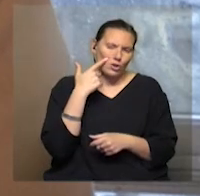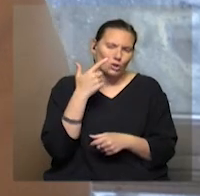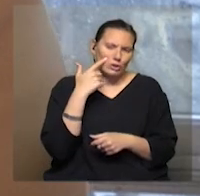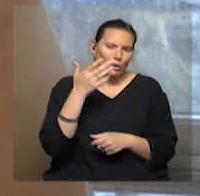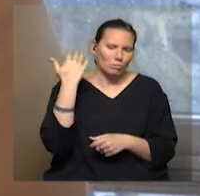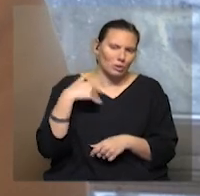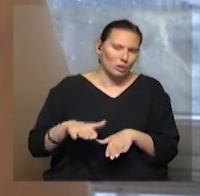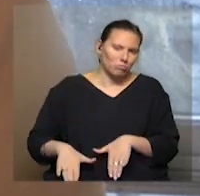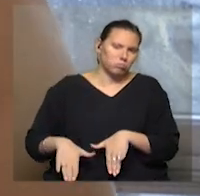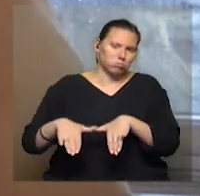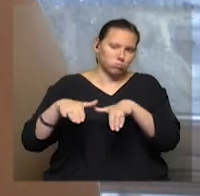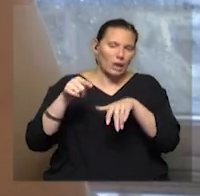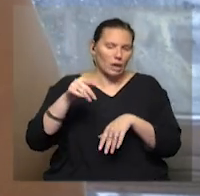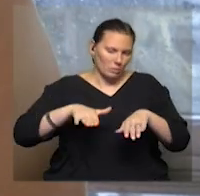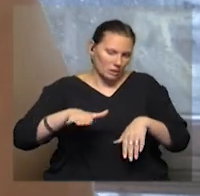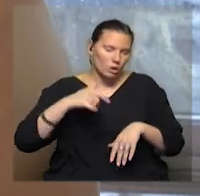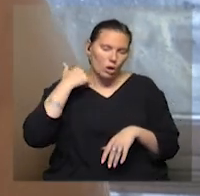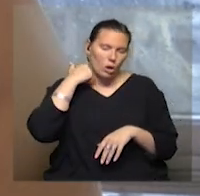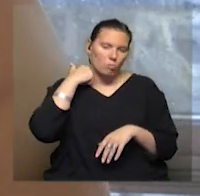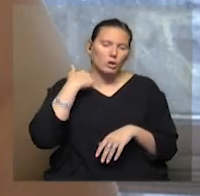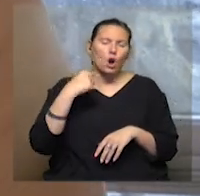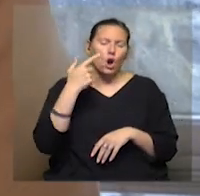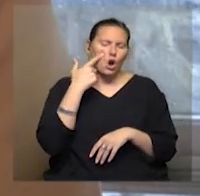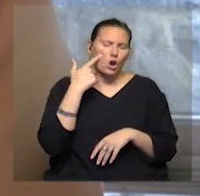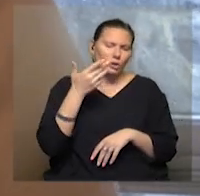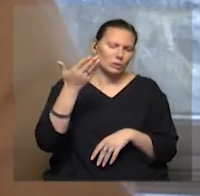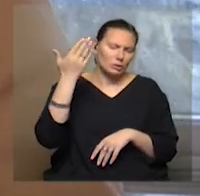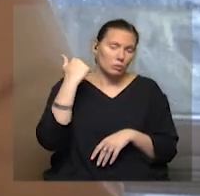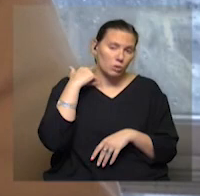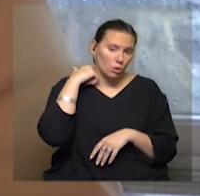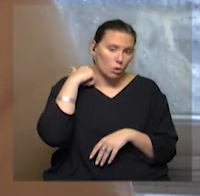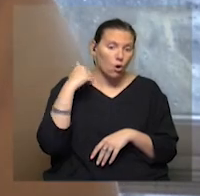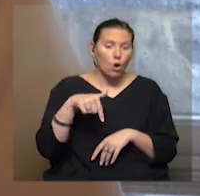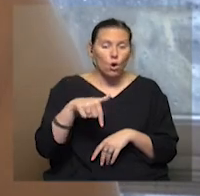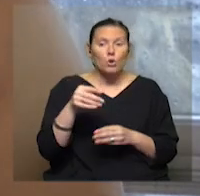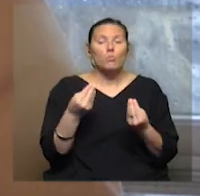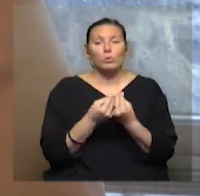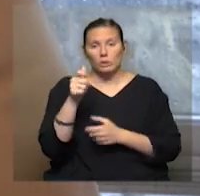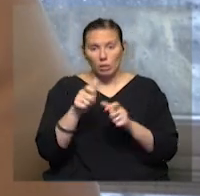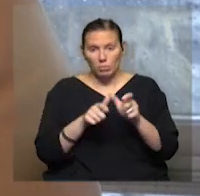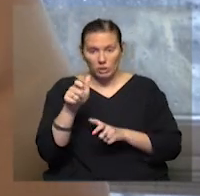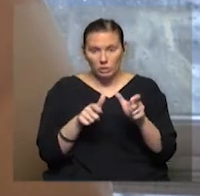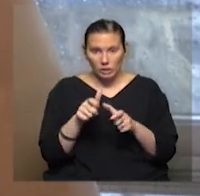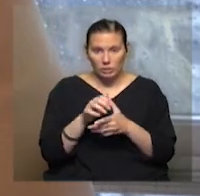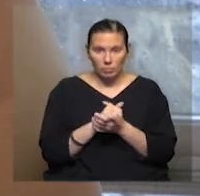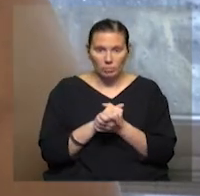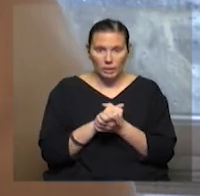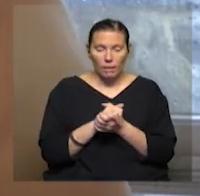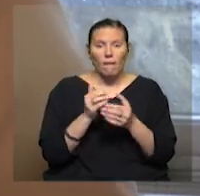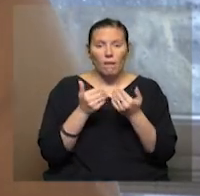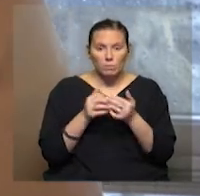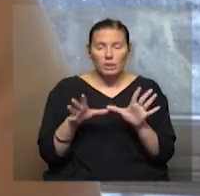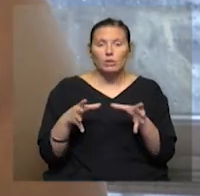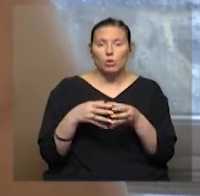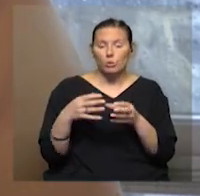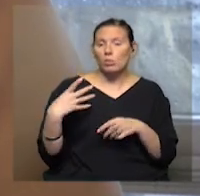desde chicos, él es más chico que yo, pero nos conocemos desde chico, y hoy mucha de la gente que está encabezando la directiva